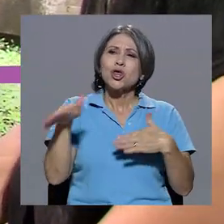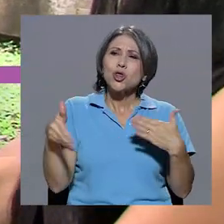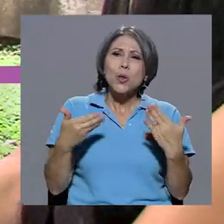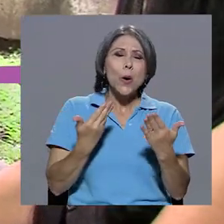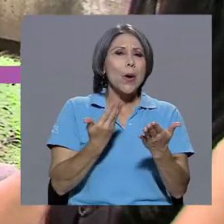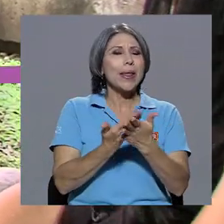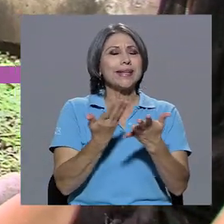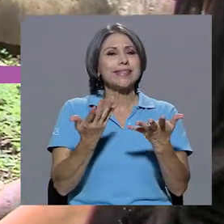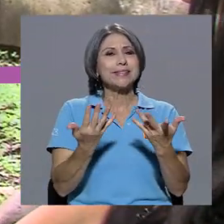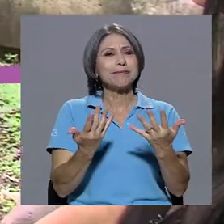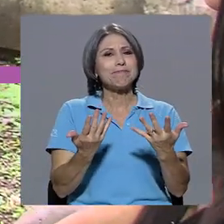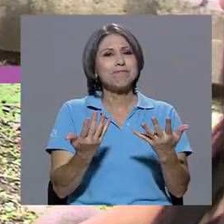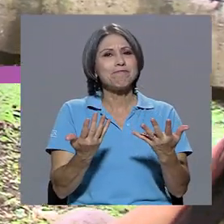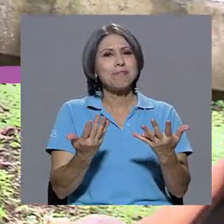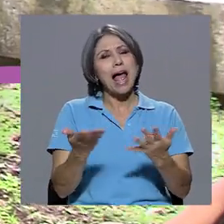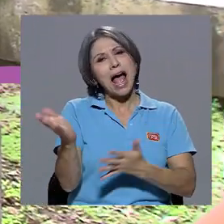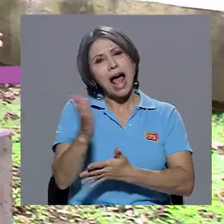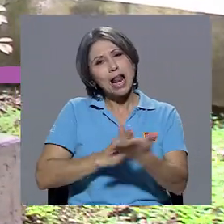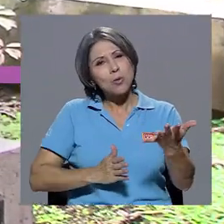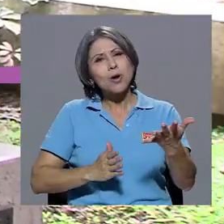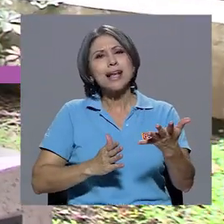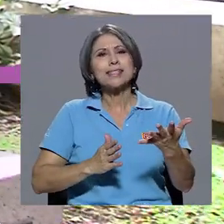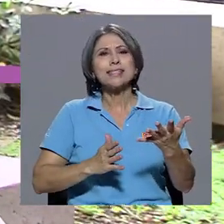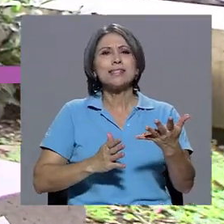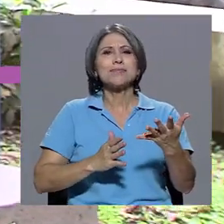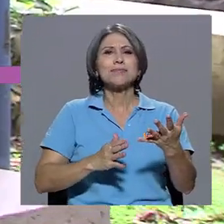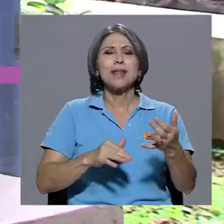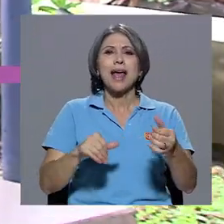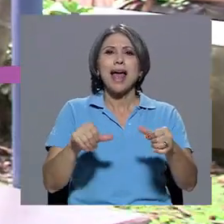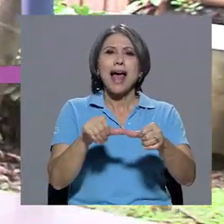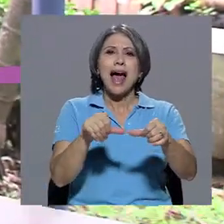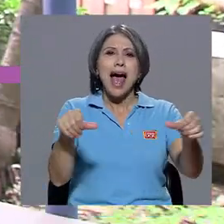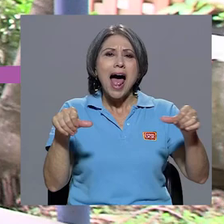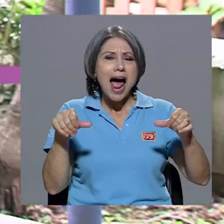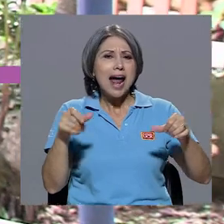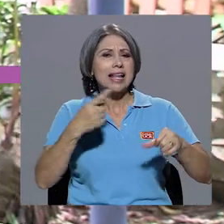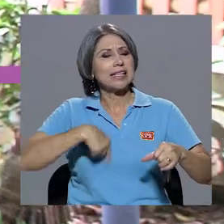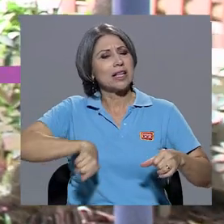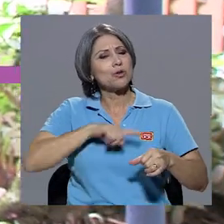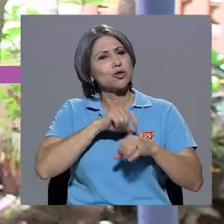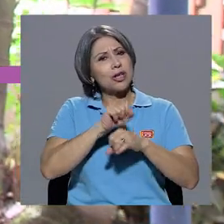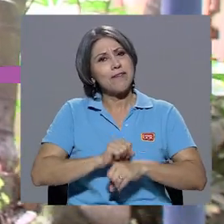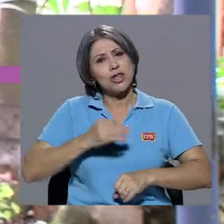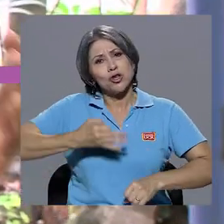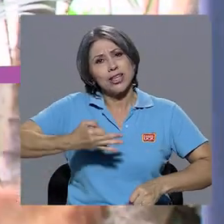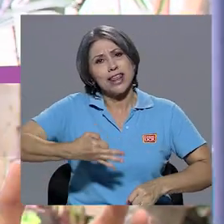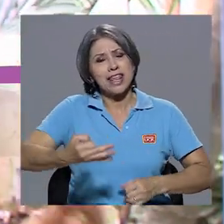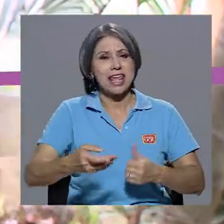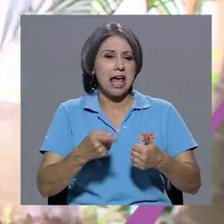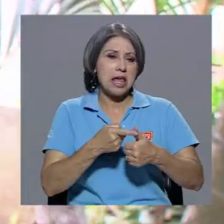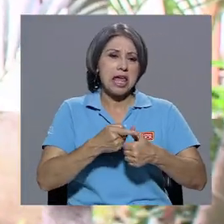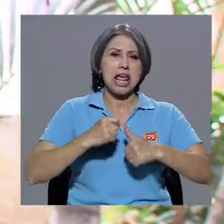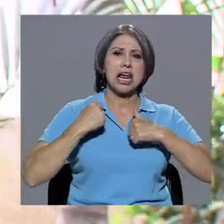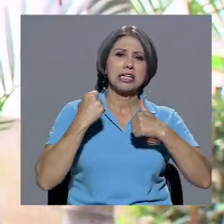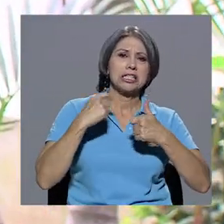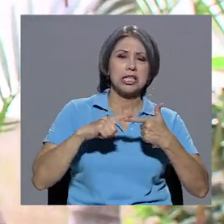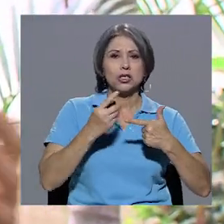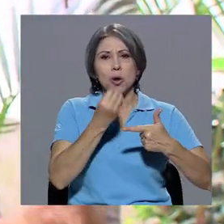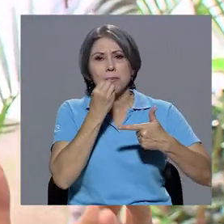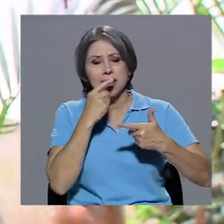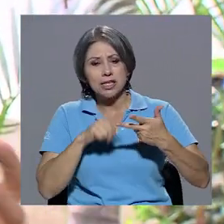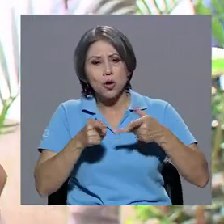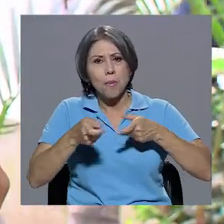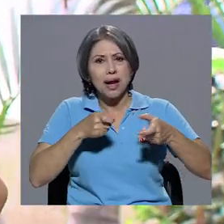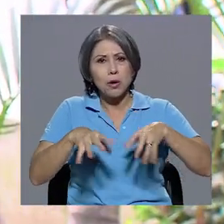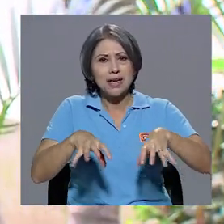son, digamos, algunas esferas de nuestro día a día, o sea, por ejemplo, el ejercicio físico, la alimentación, el